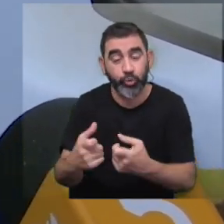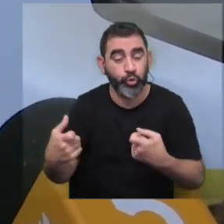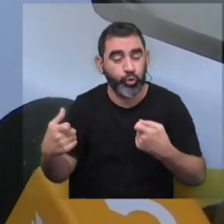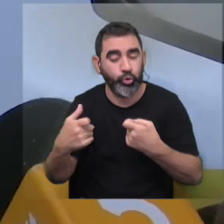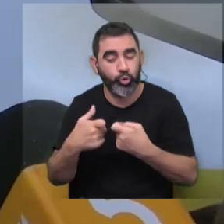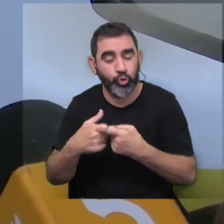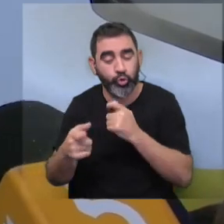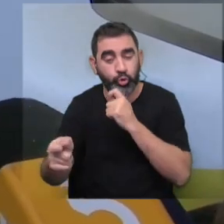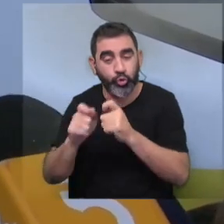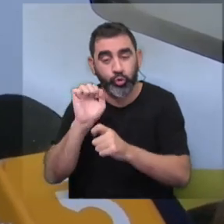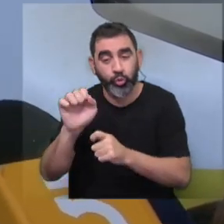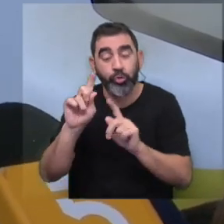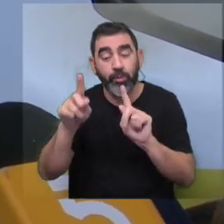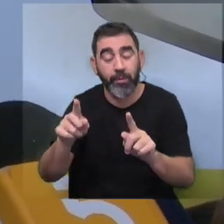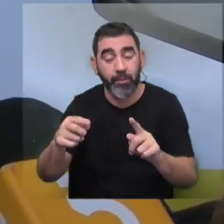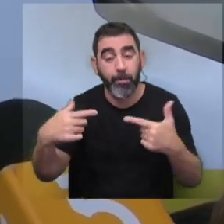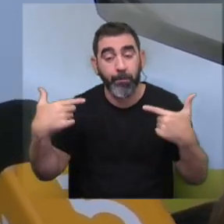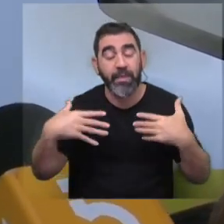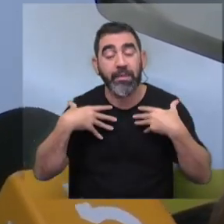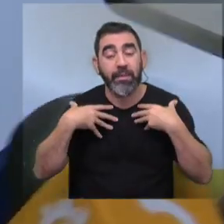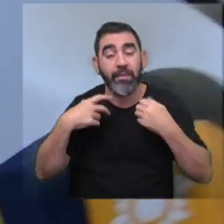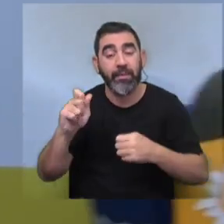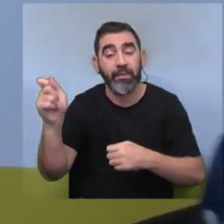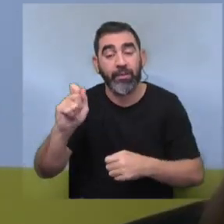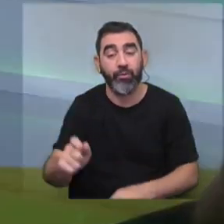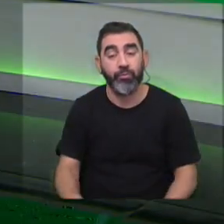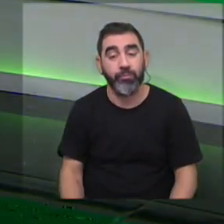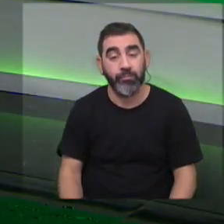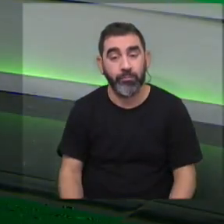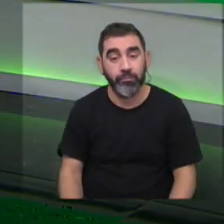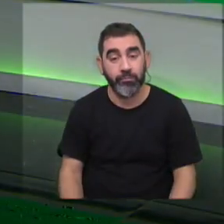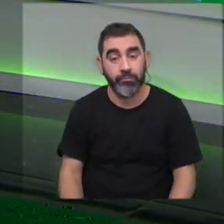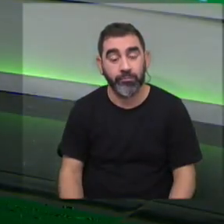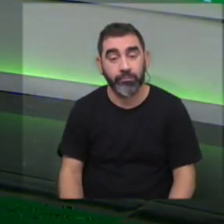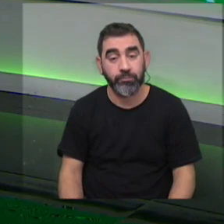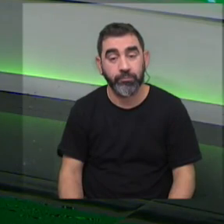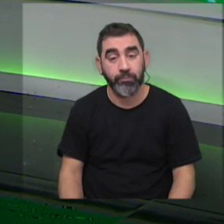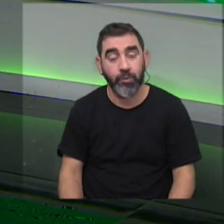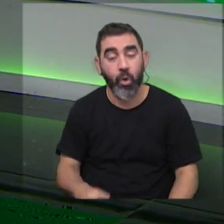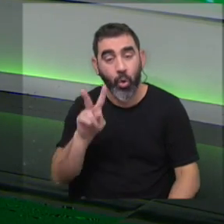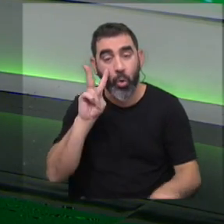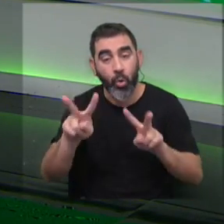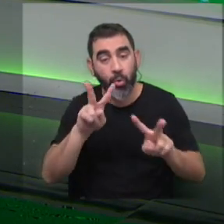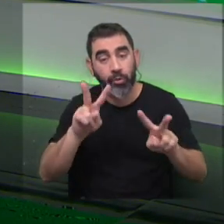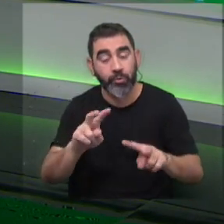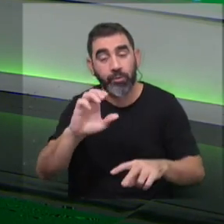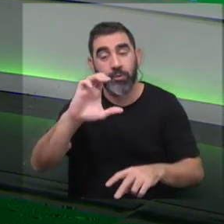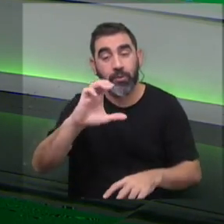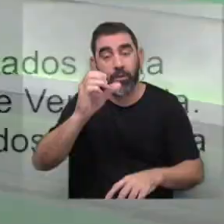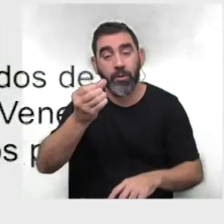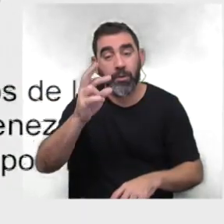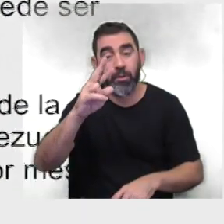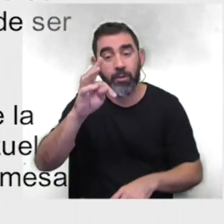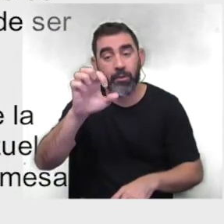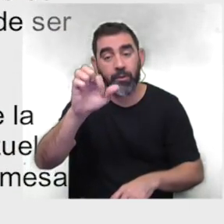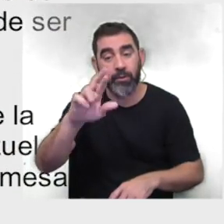en esta encuesta junto con el Ministerio de salud pública la misión de observación del centro Carter reportó